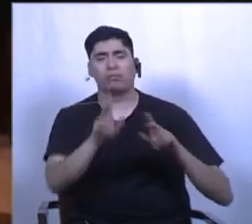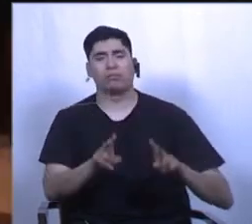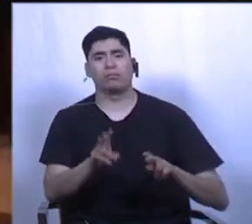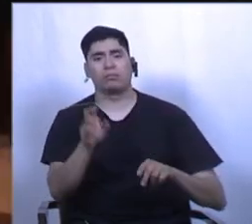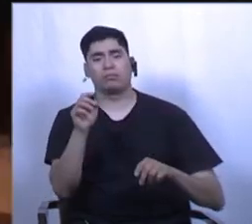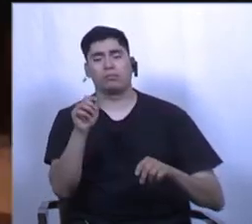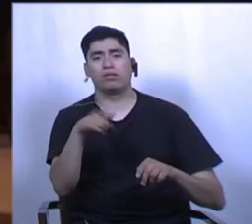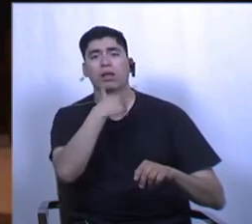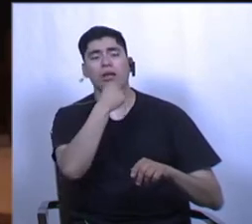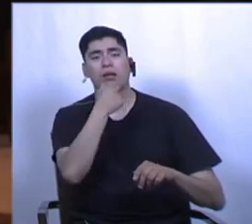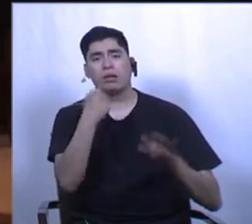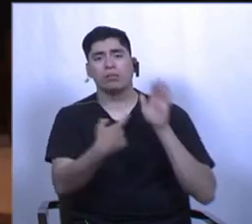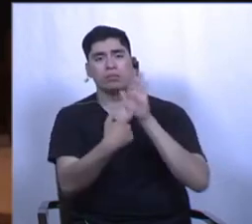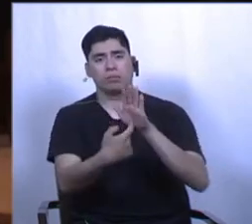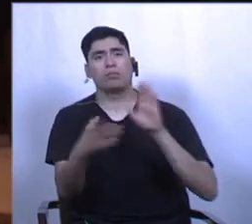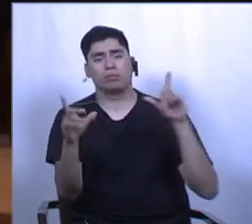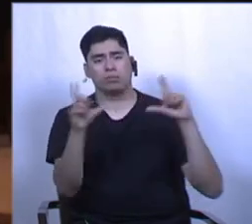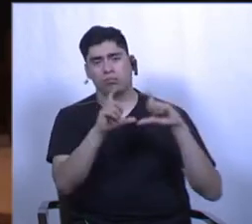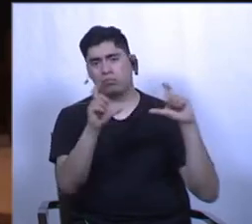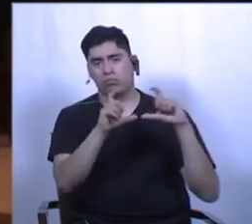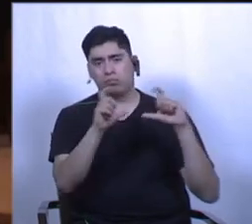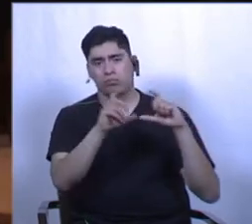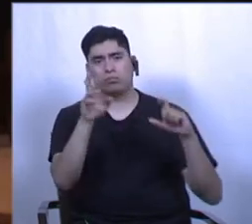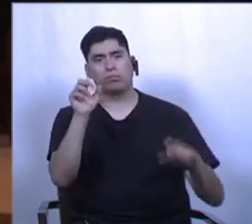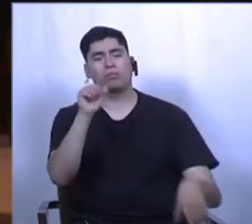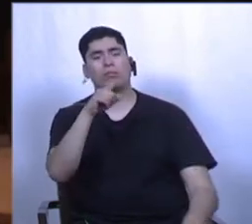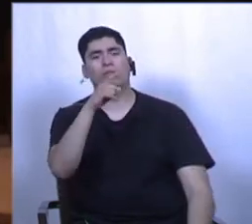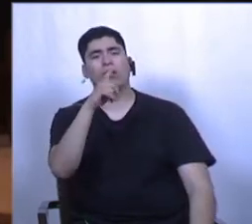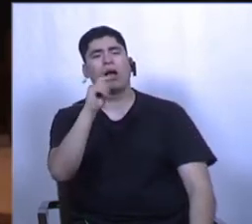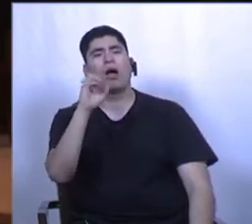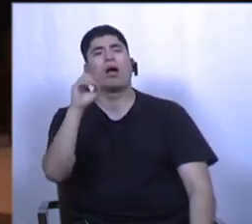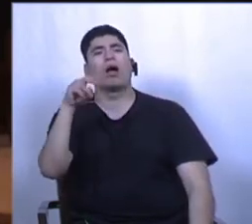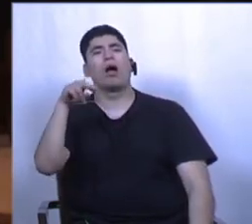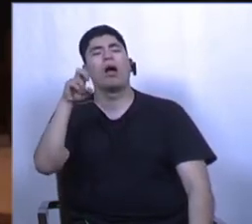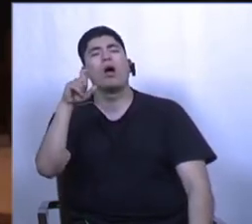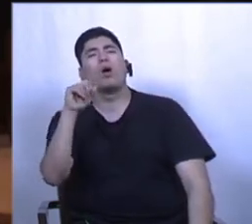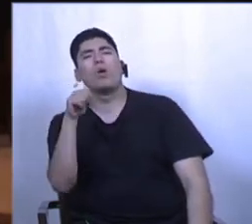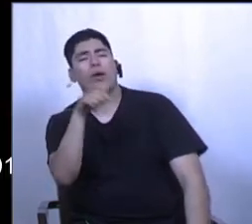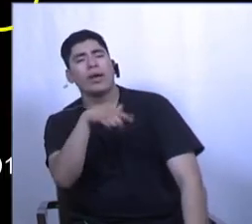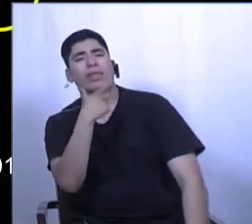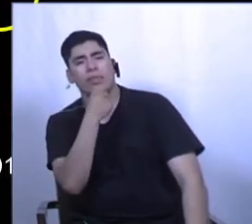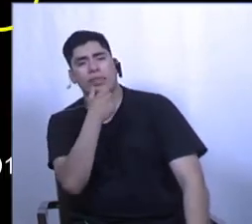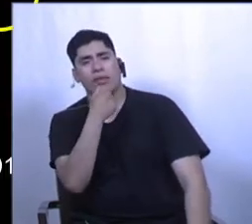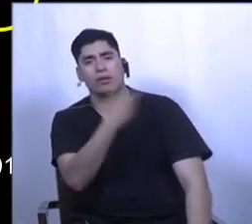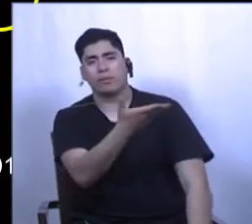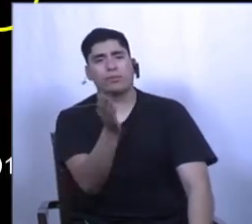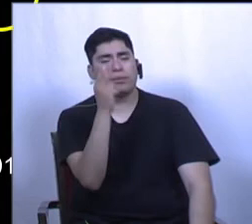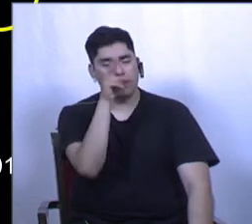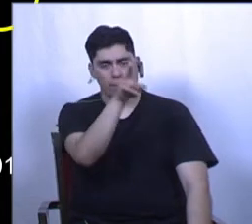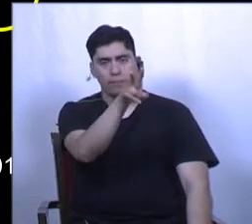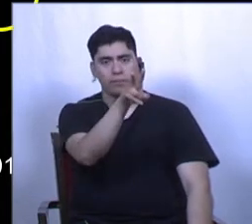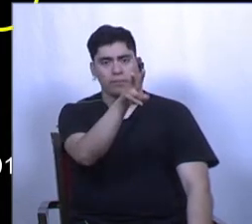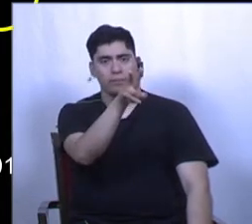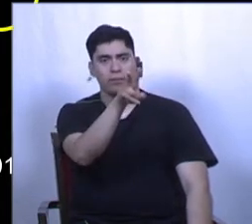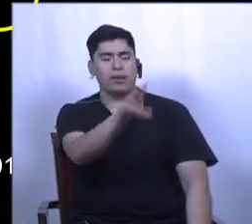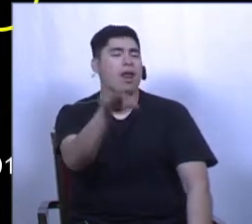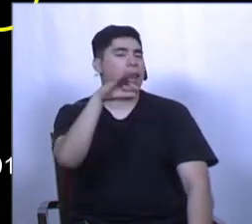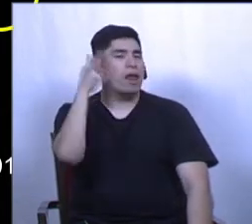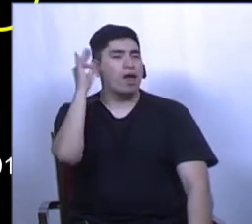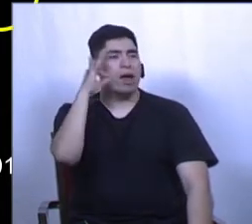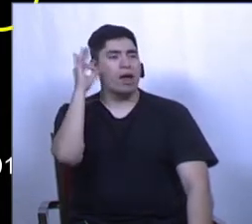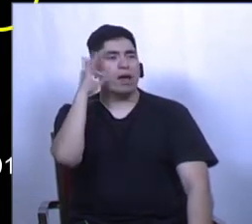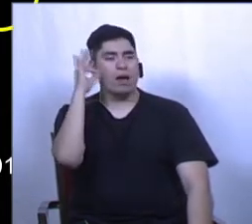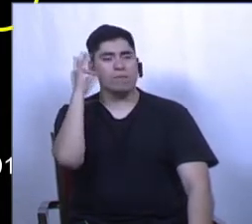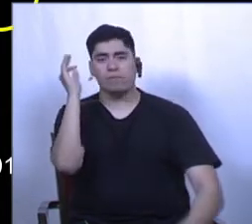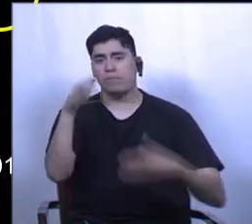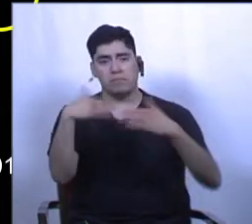acá son todos estos ratones con la enfermedad prion. Este es el que quiero que miren, estos dos que están en amarillo, porque estos son los que han sido